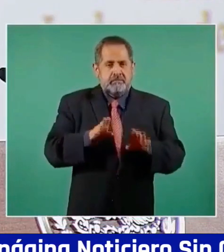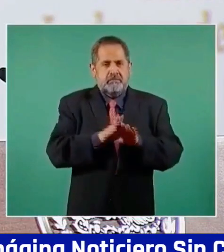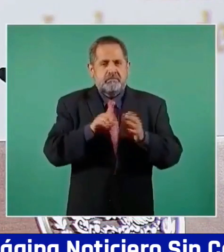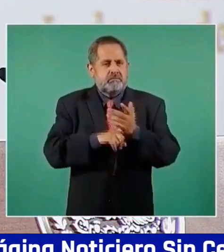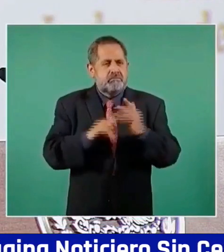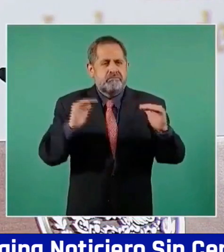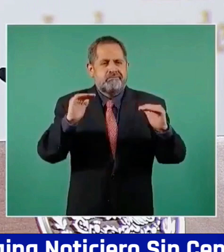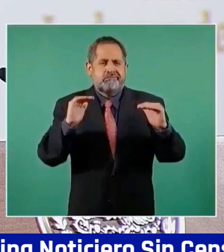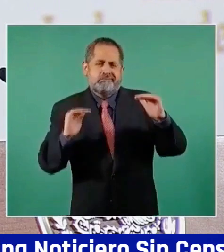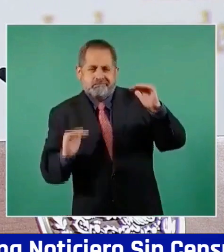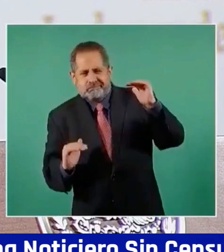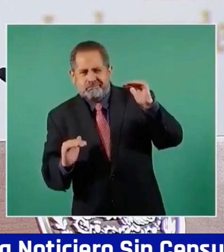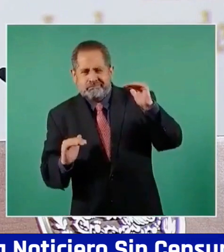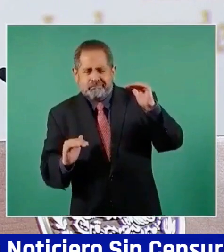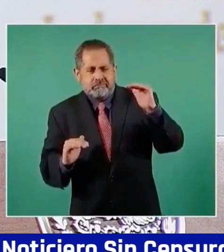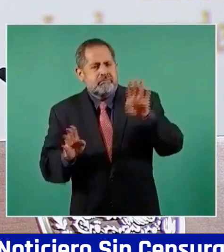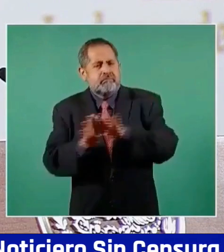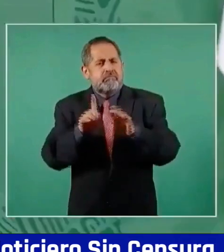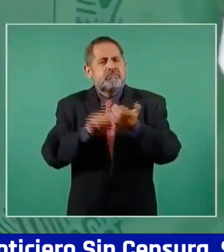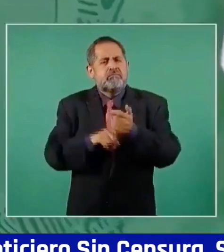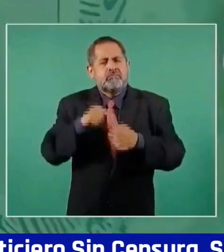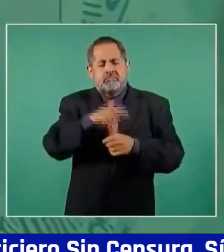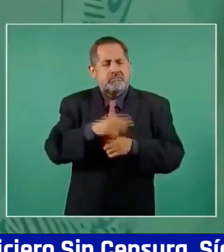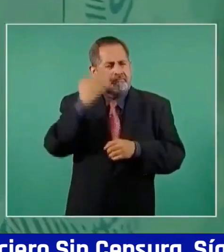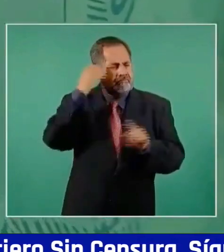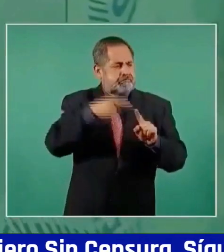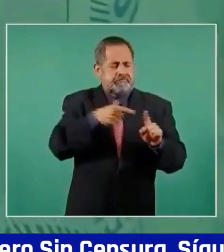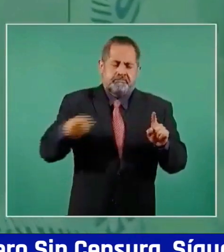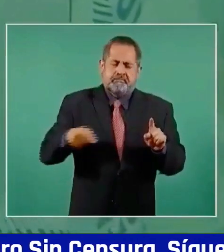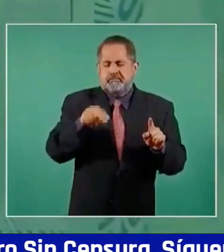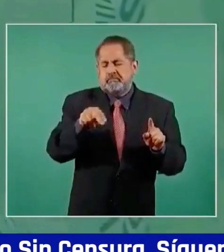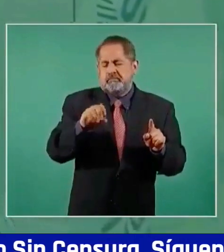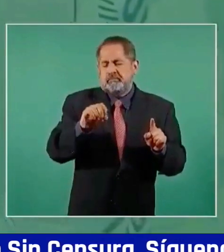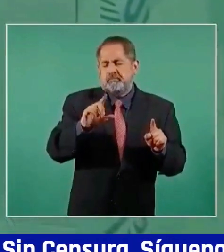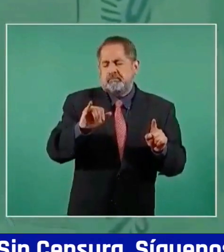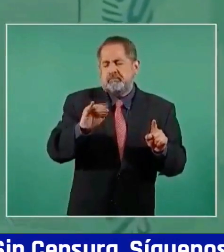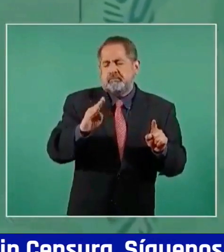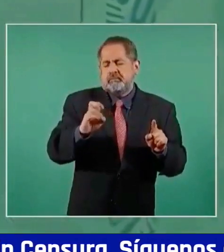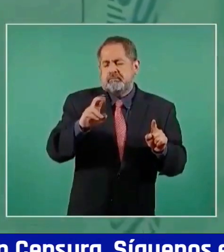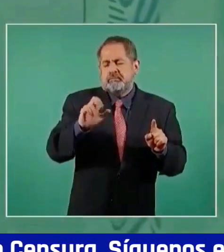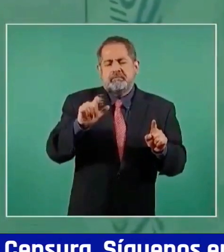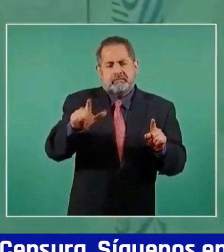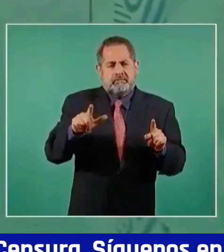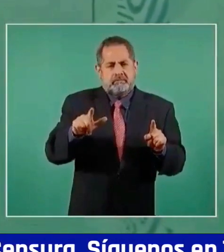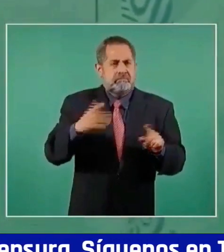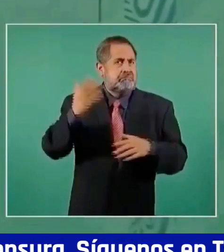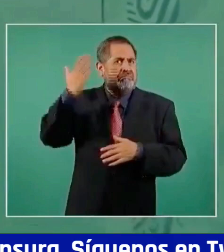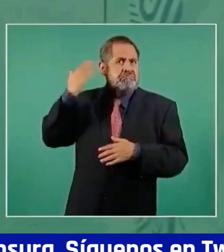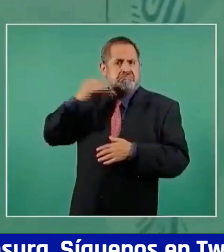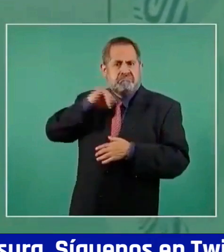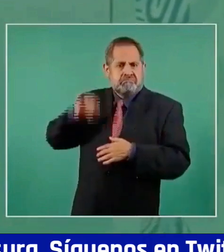la desigualdad en el periodo neoliberal. Como nunca.